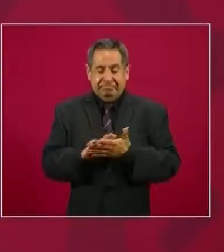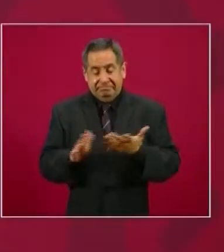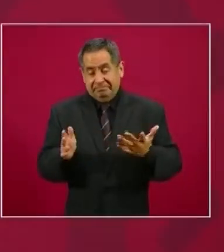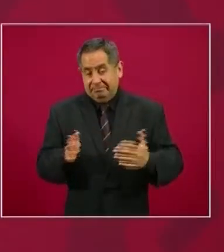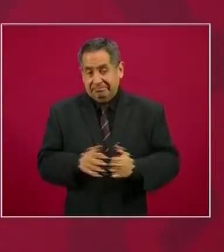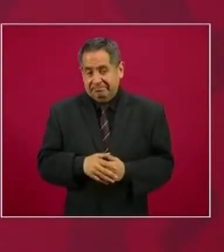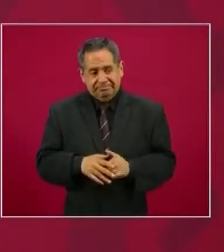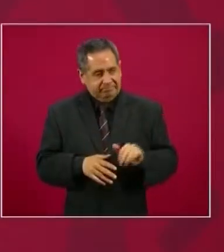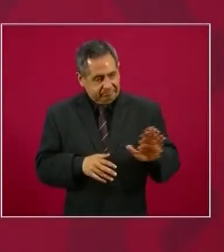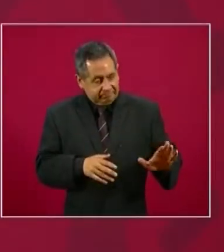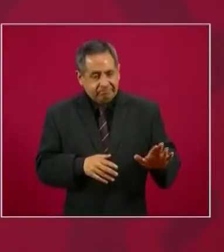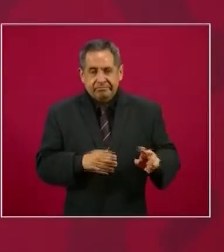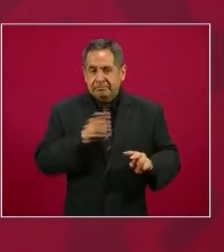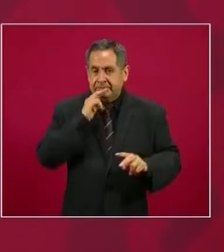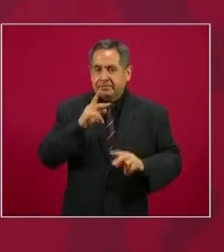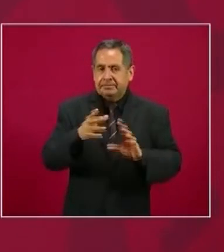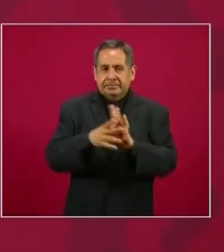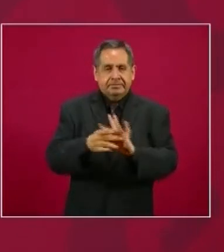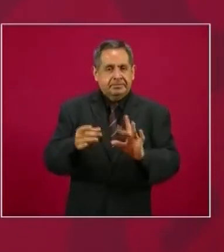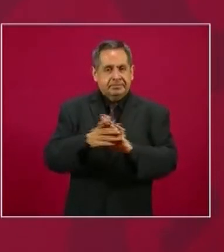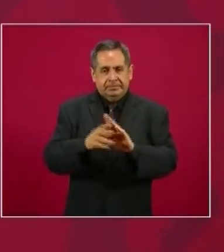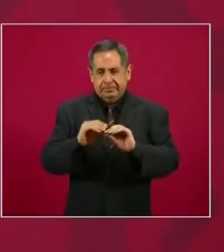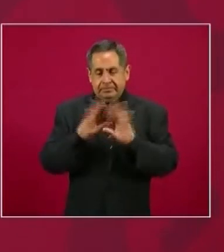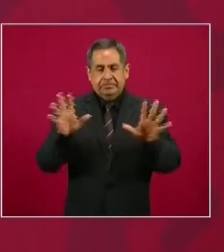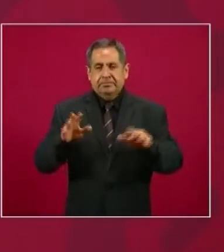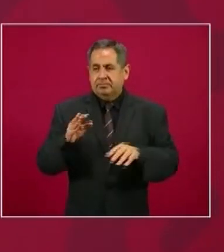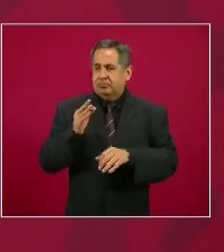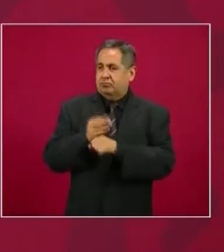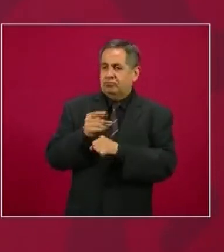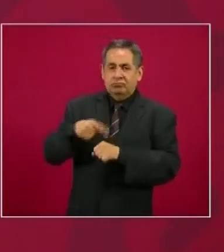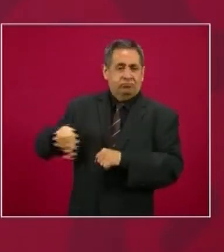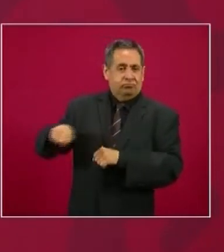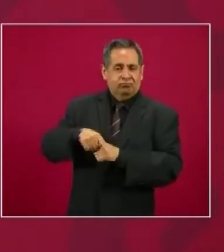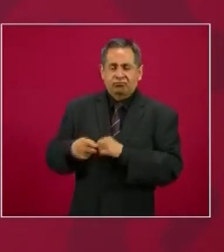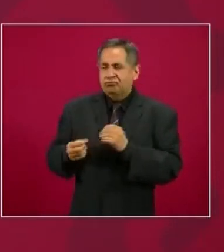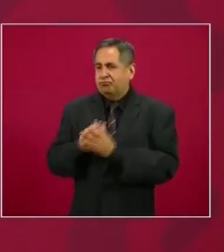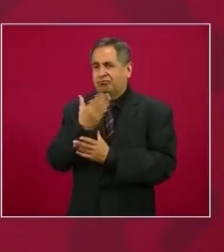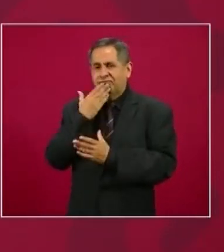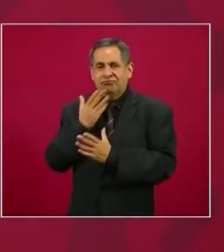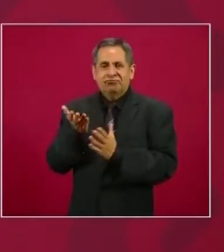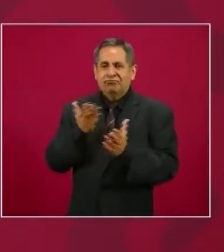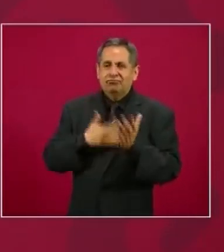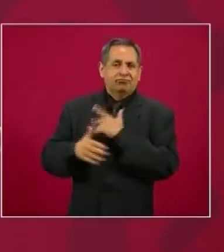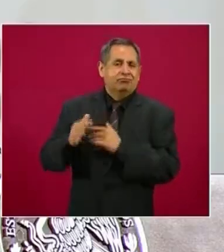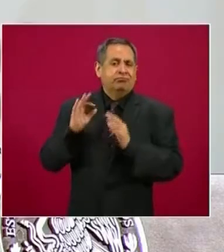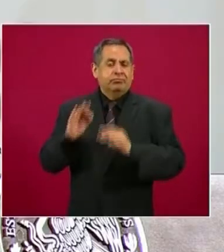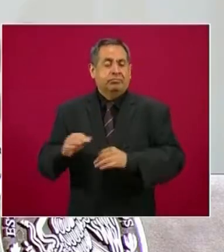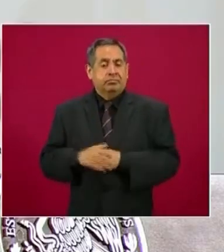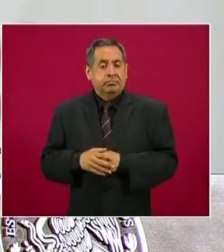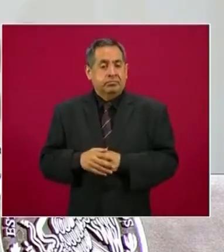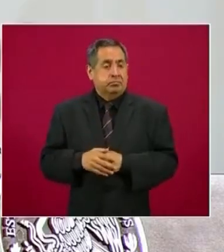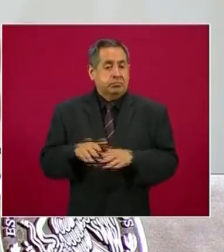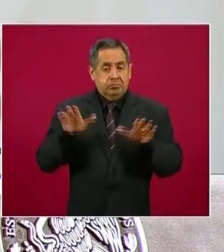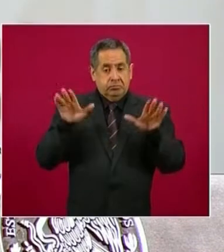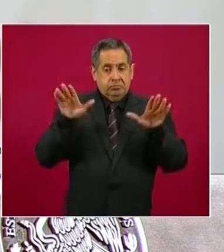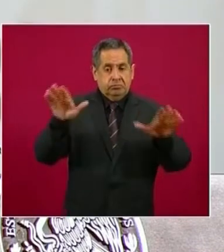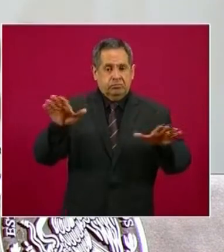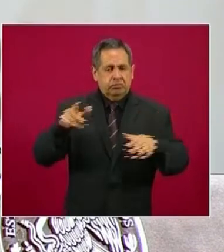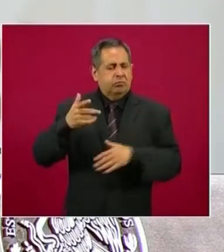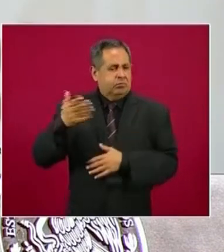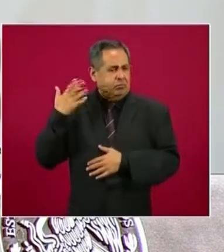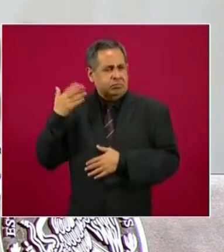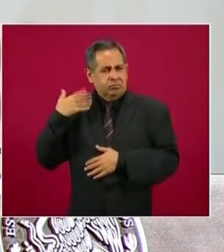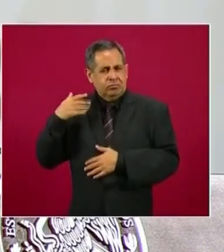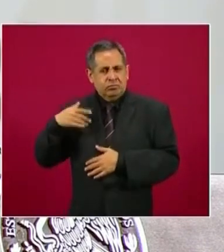entonces decir que fue un éxito que el avión lo dije